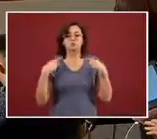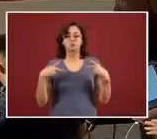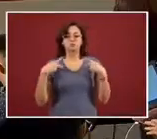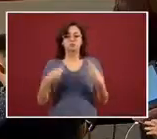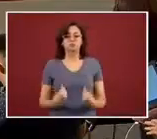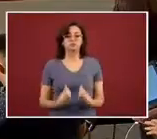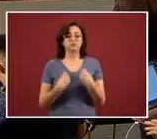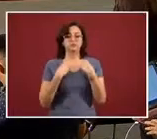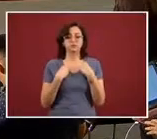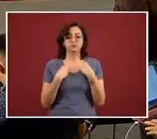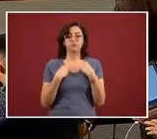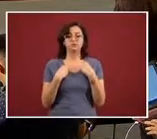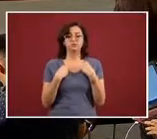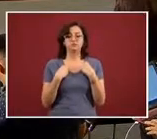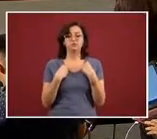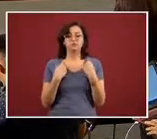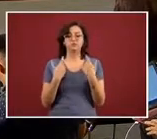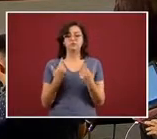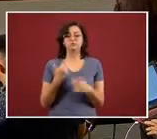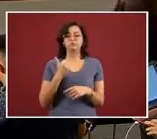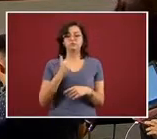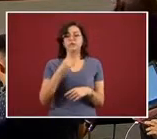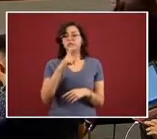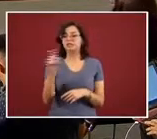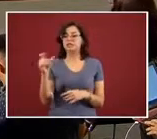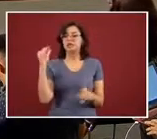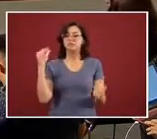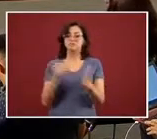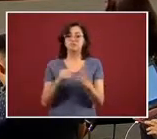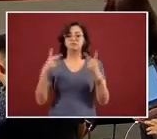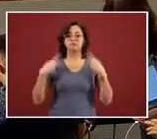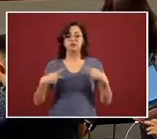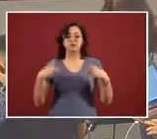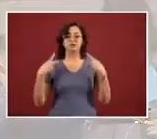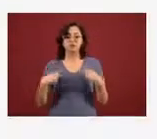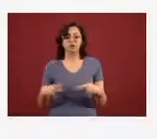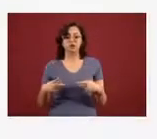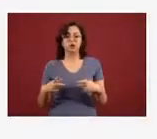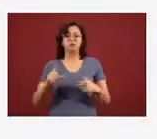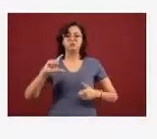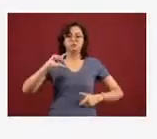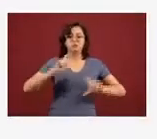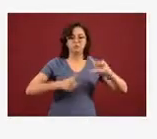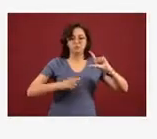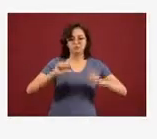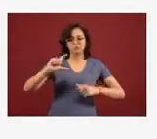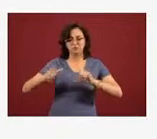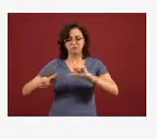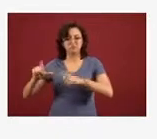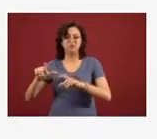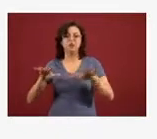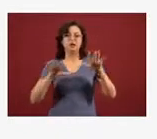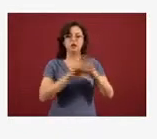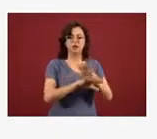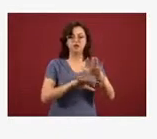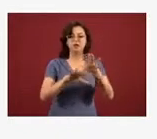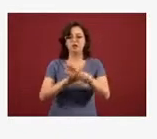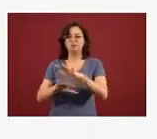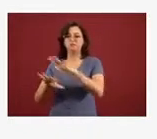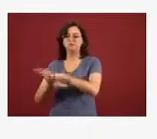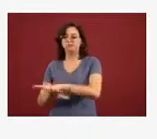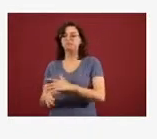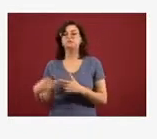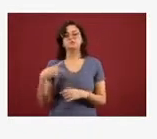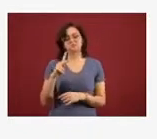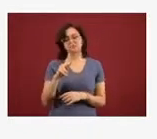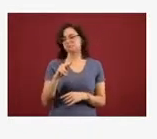siguiente diapositiva, en este caso por cada 100.000 habitantes, vemos cómo la distribución para efecto de varios estados cambia, aunque sí,